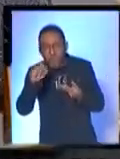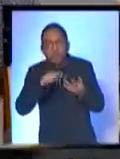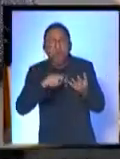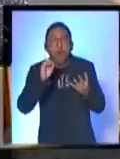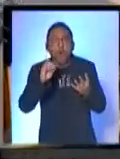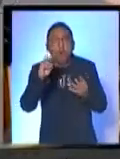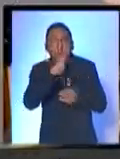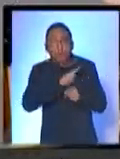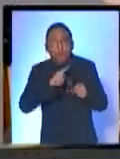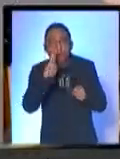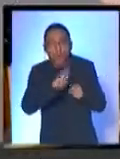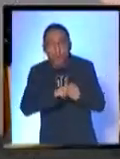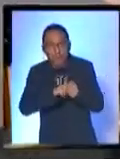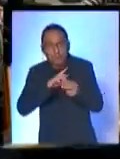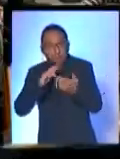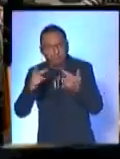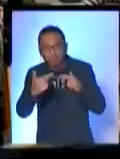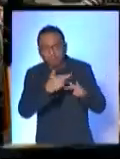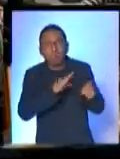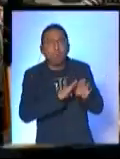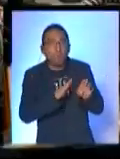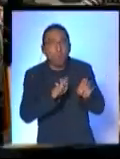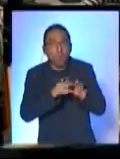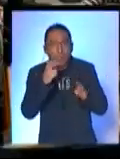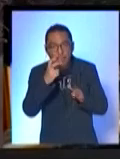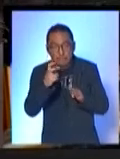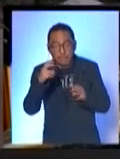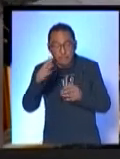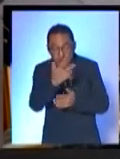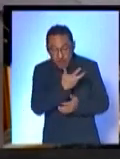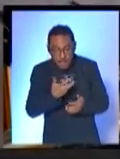con la naturaleza. El hipnótico mundo creado con